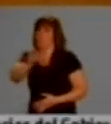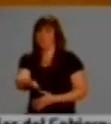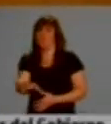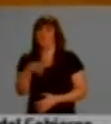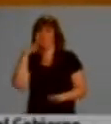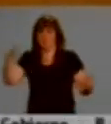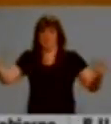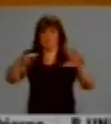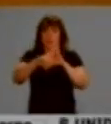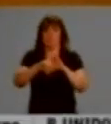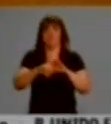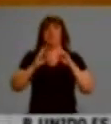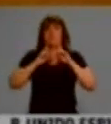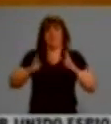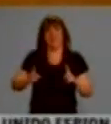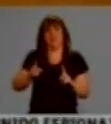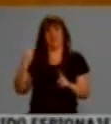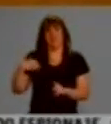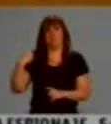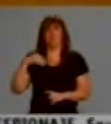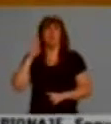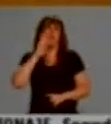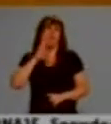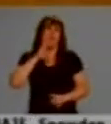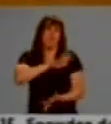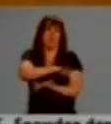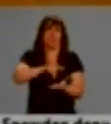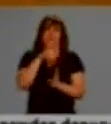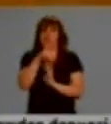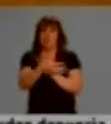presunta relación en este caso de corrupción?